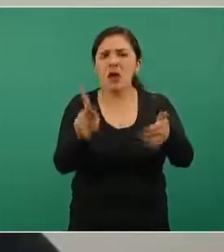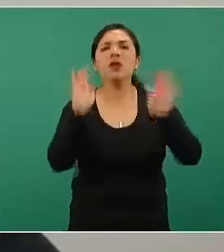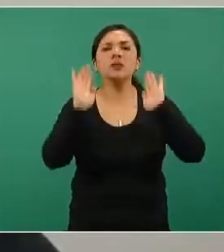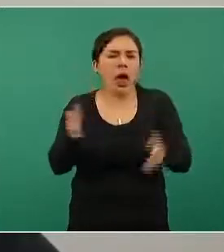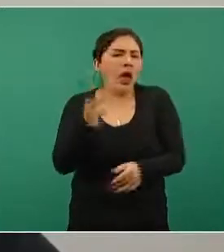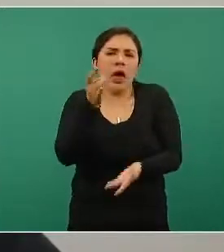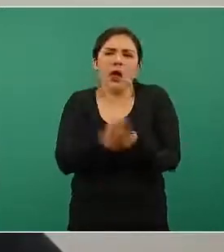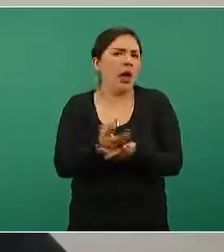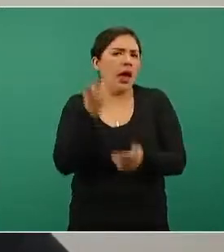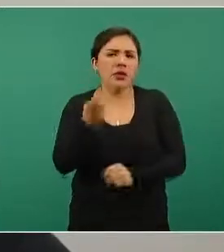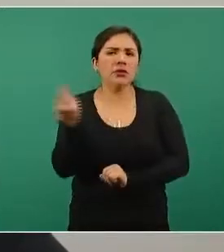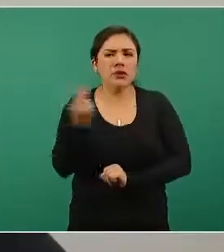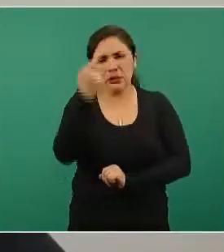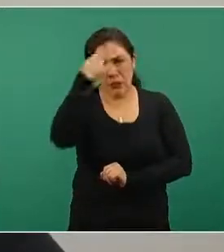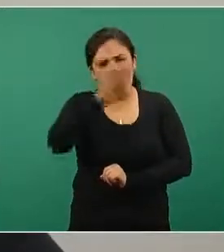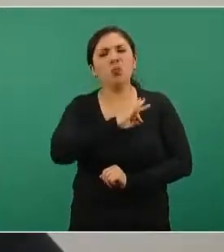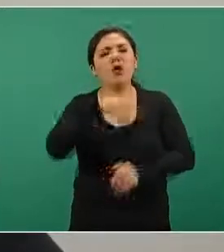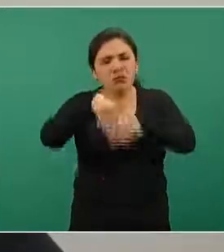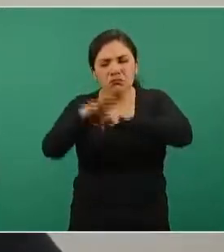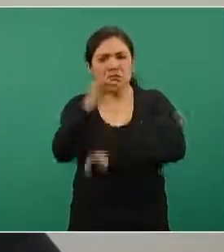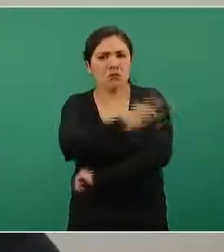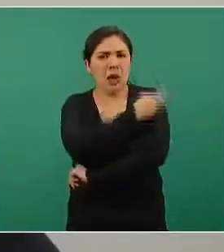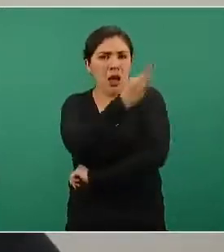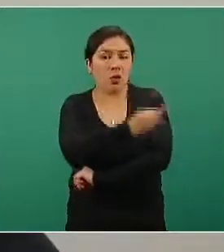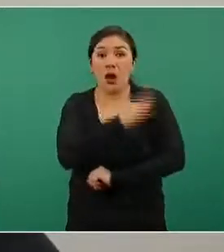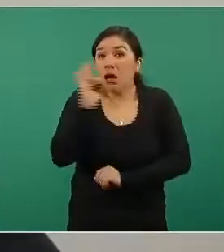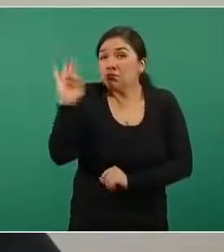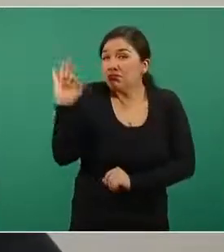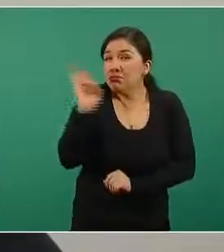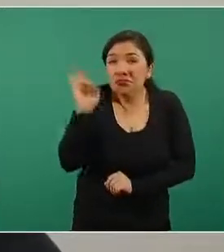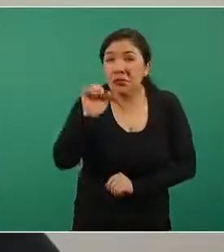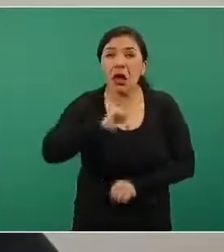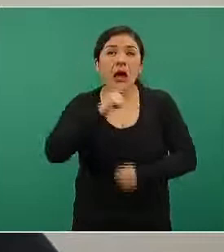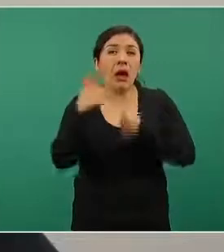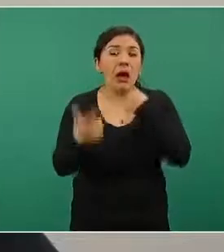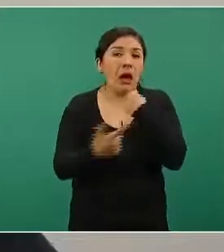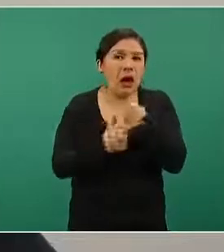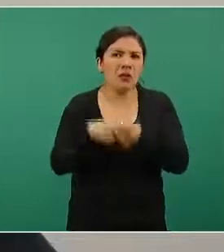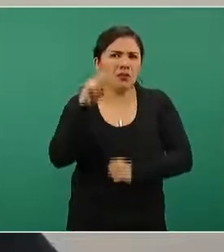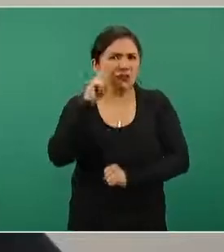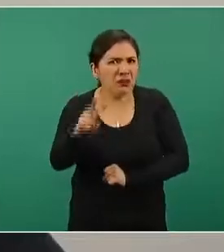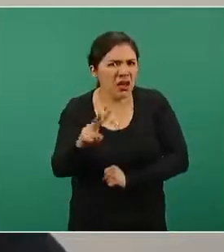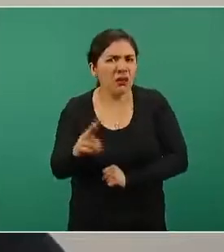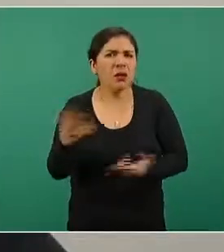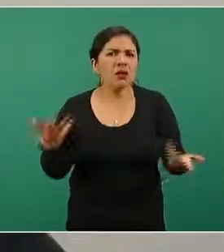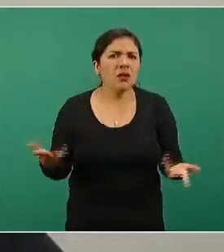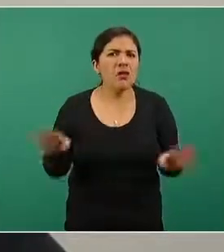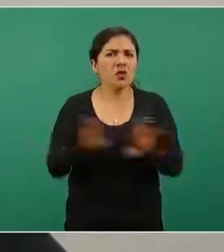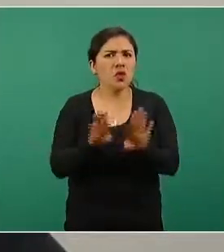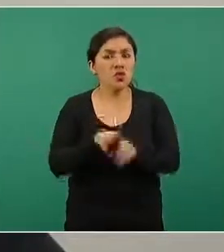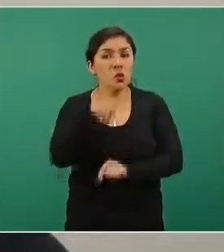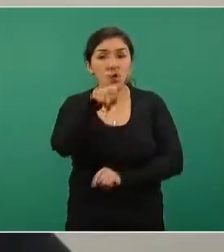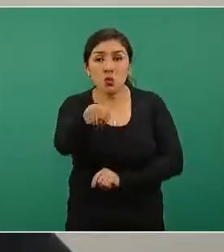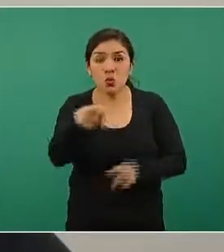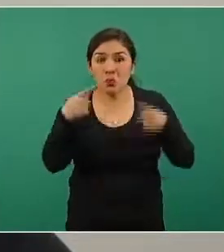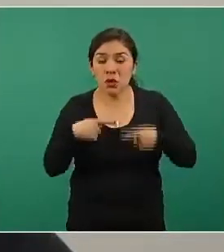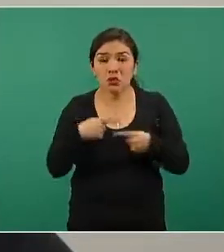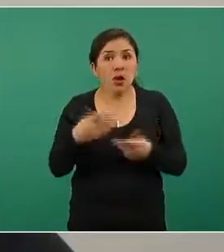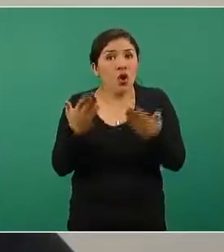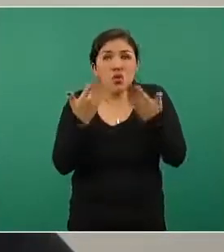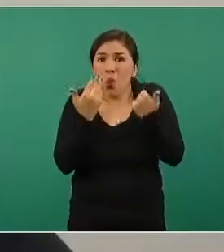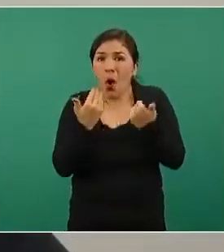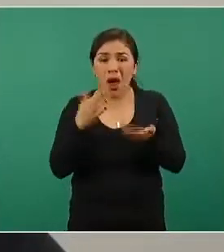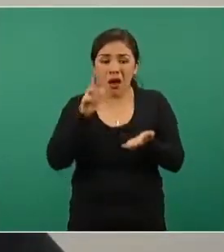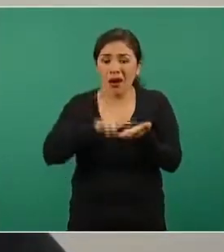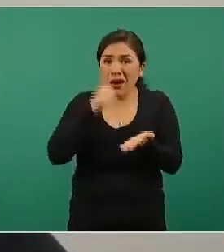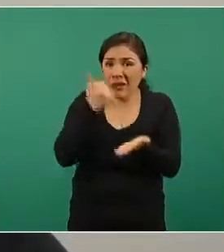suficiente para poder recibir la vacuna. Si por alguna razón de causa o fuerza mayor usted no cuenta con algún documento